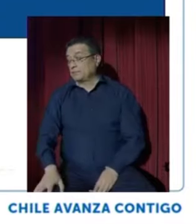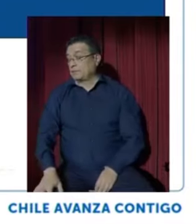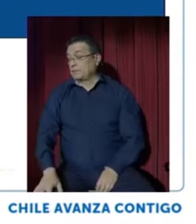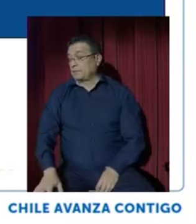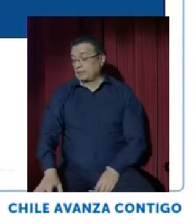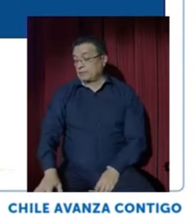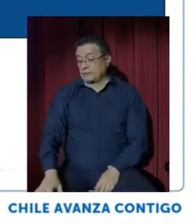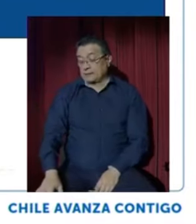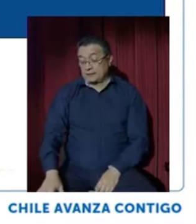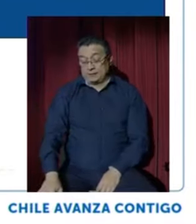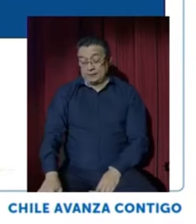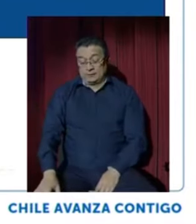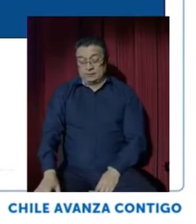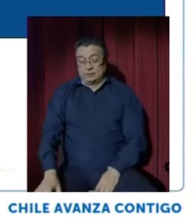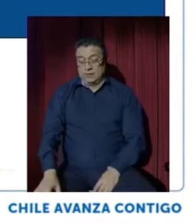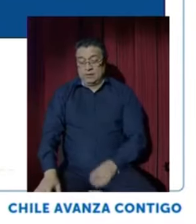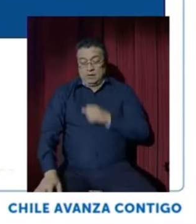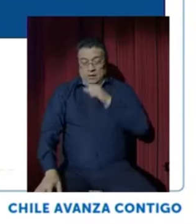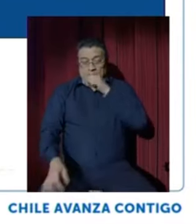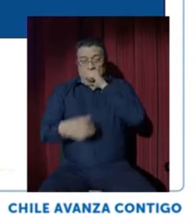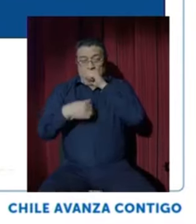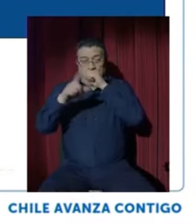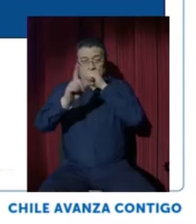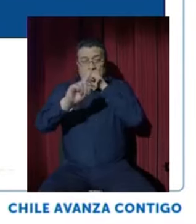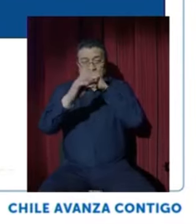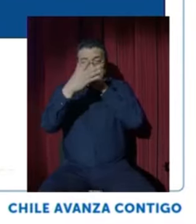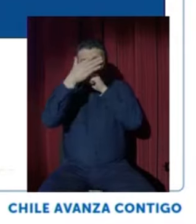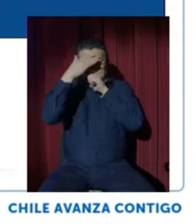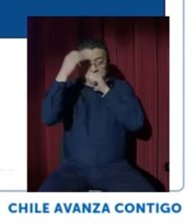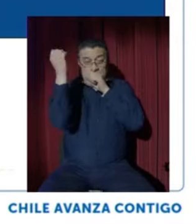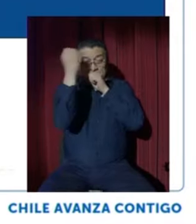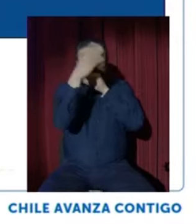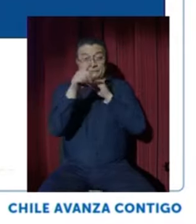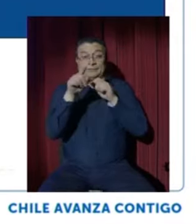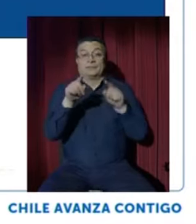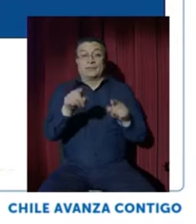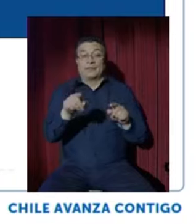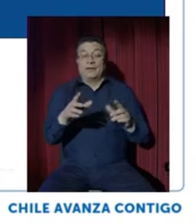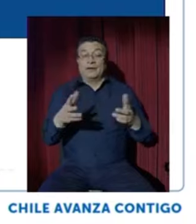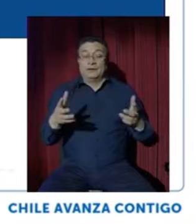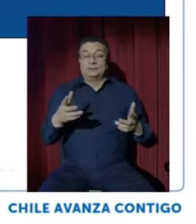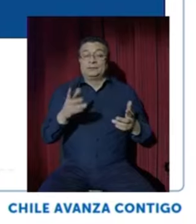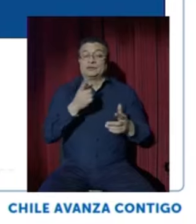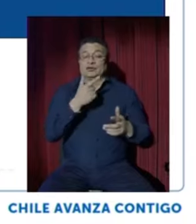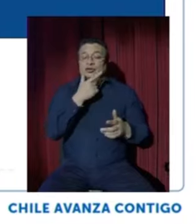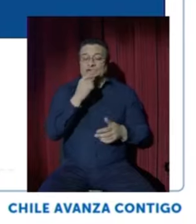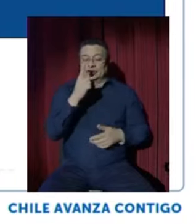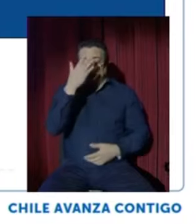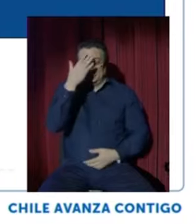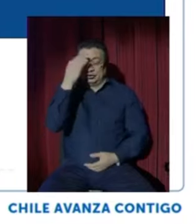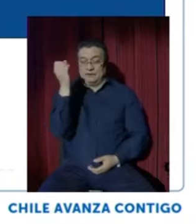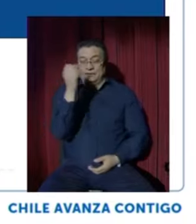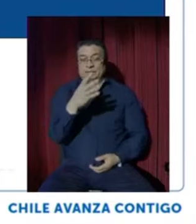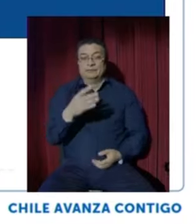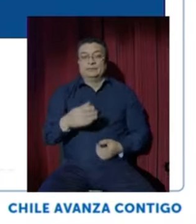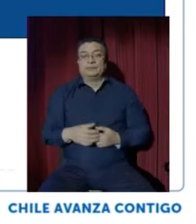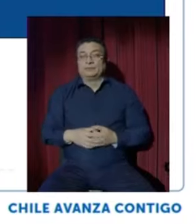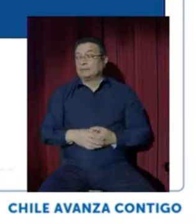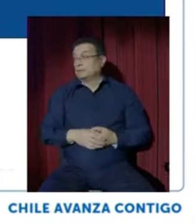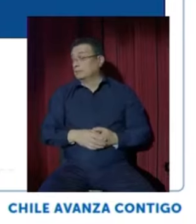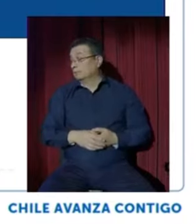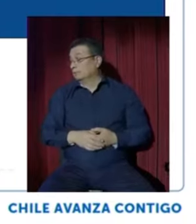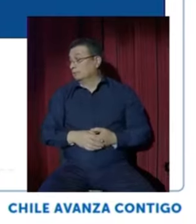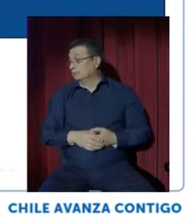gestión no quiero que dejar pasar en esta Cuenta pública Muchas gracias no quiero no